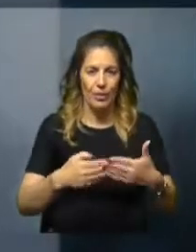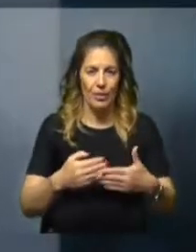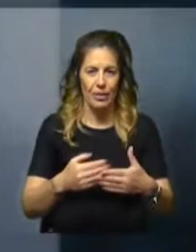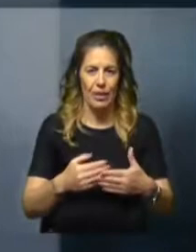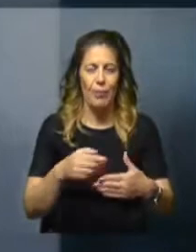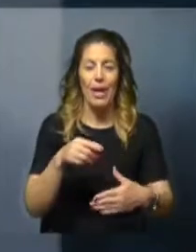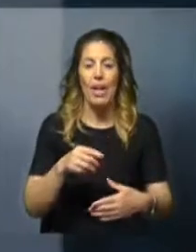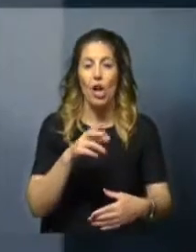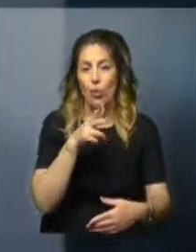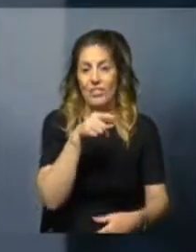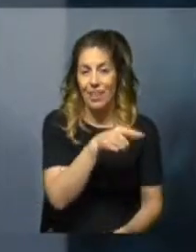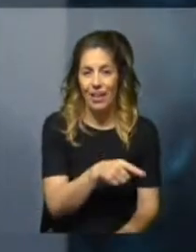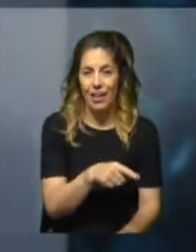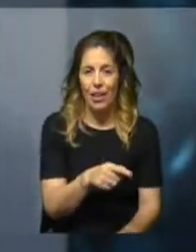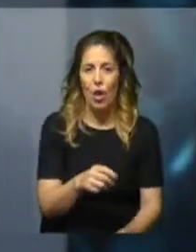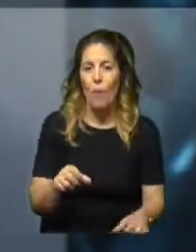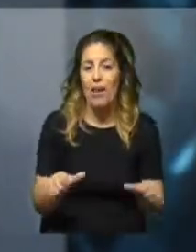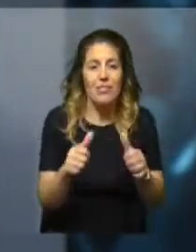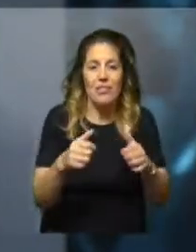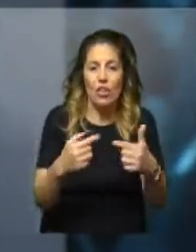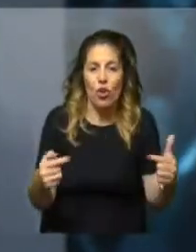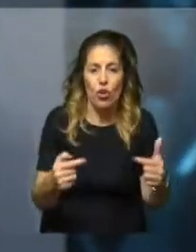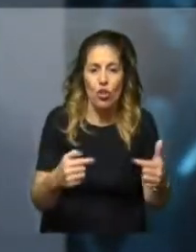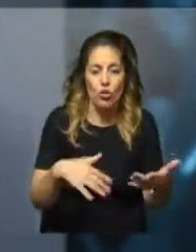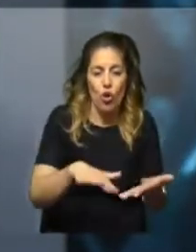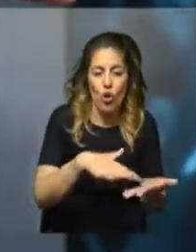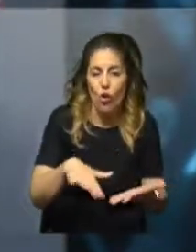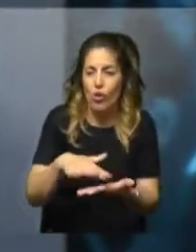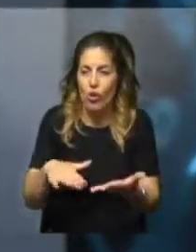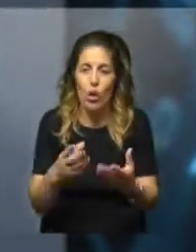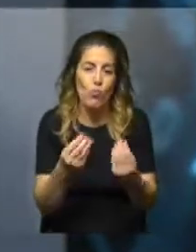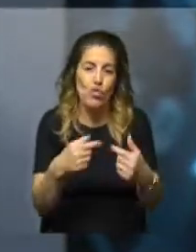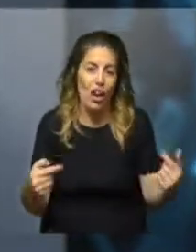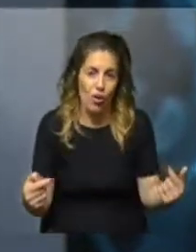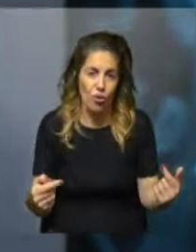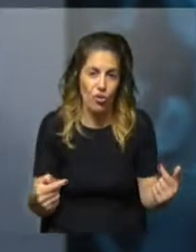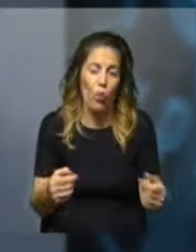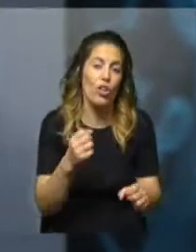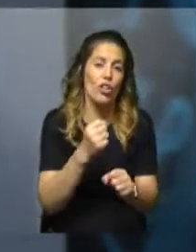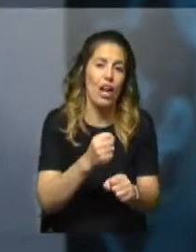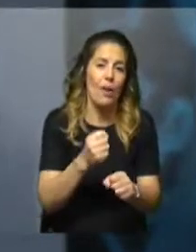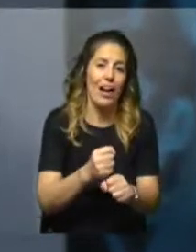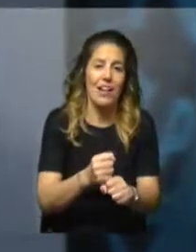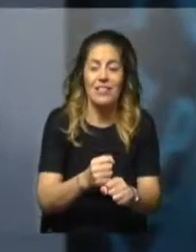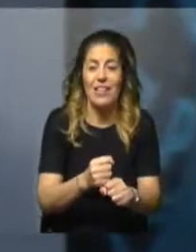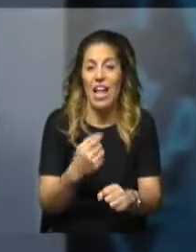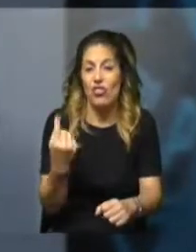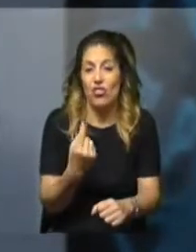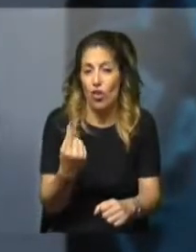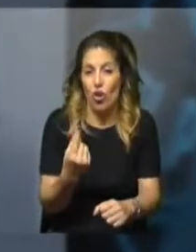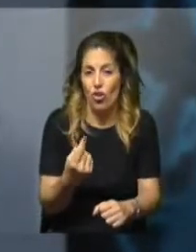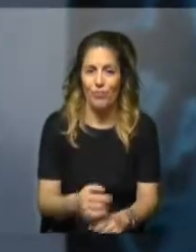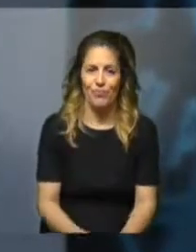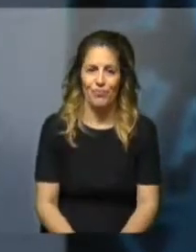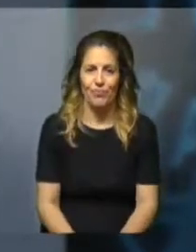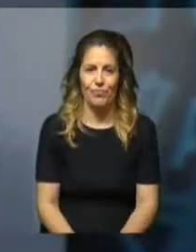decía algo que sea uno una va haciendo sus kiosquitos no como uno tiene muchos kiosquitos cuando trabajas de forma independiente este